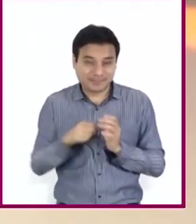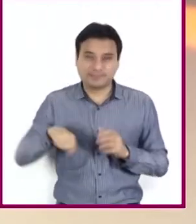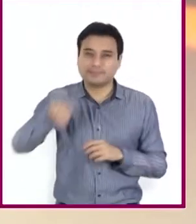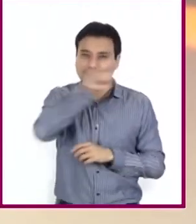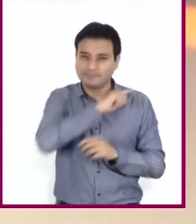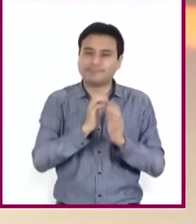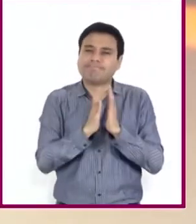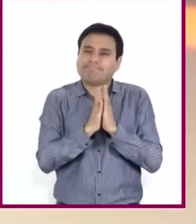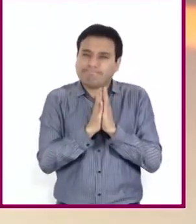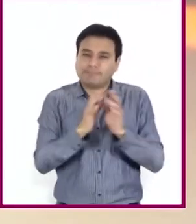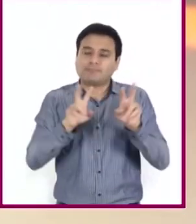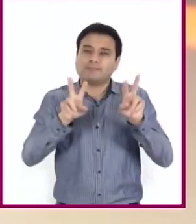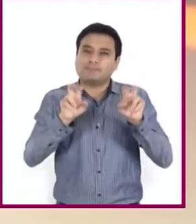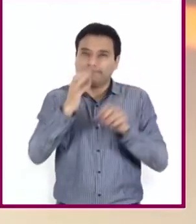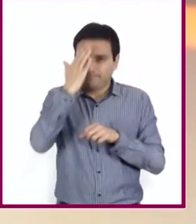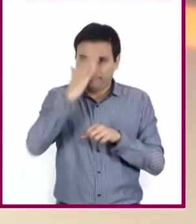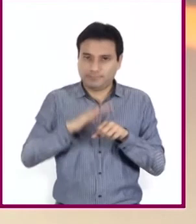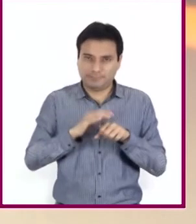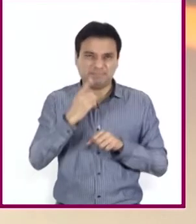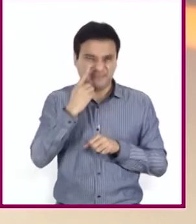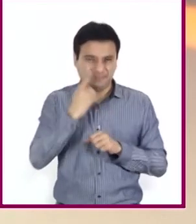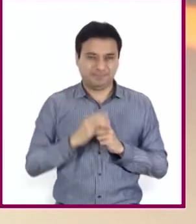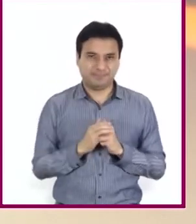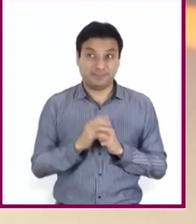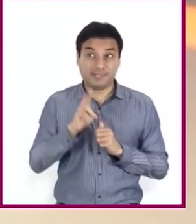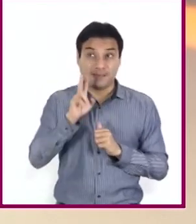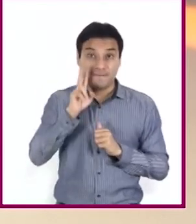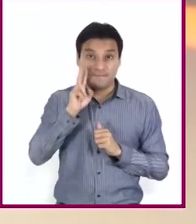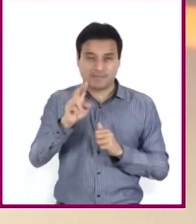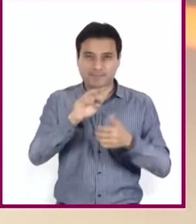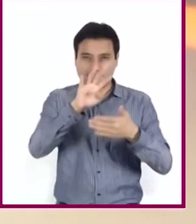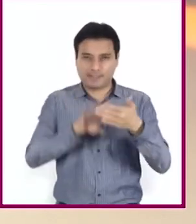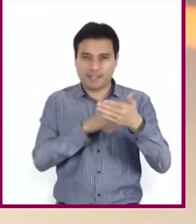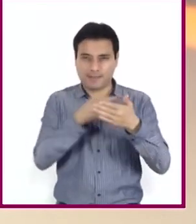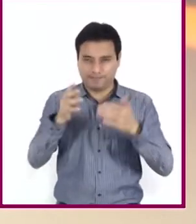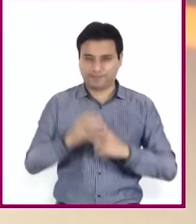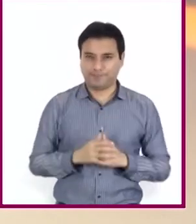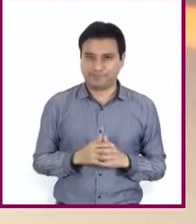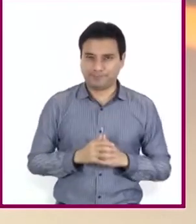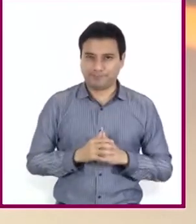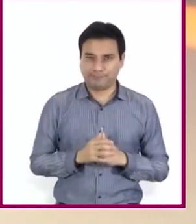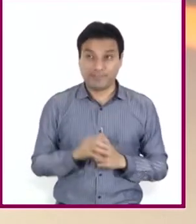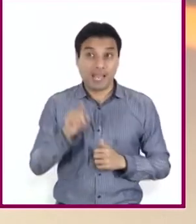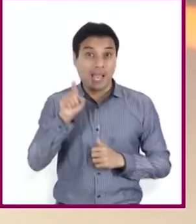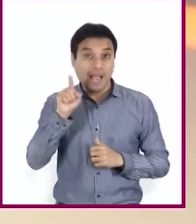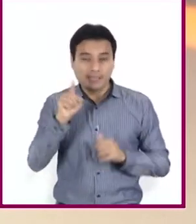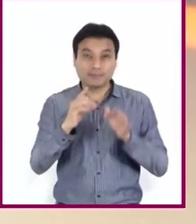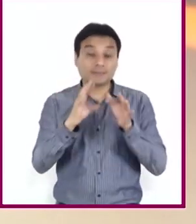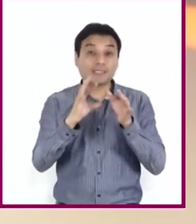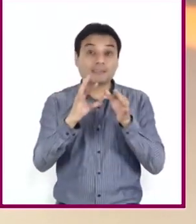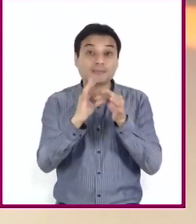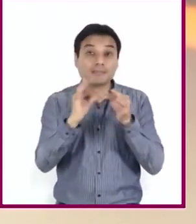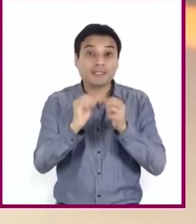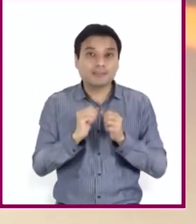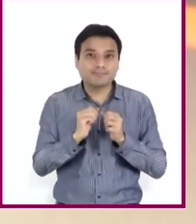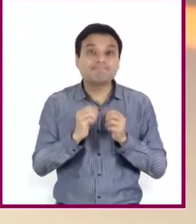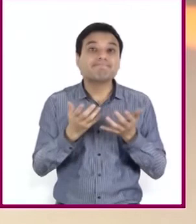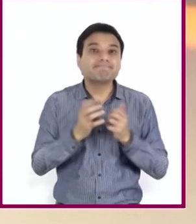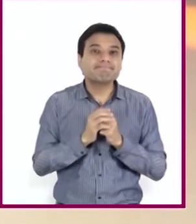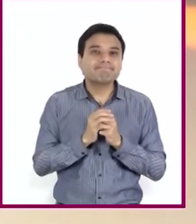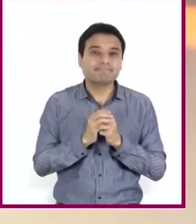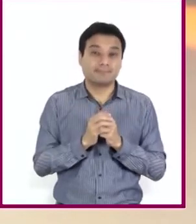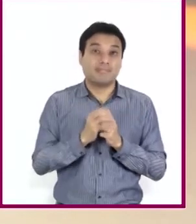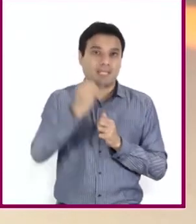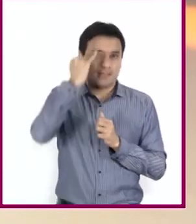olvide todo lo que vimos, veamos la siguiente tabla comparativa, donde se muestra claramente las diferencias